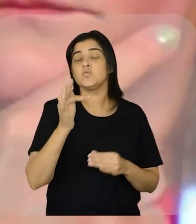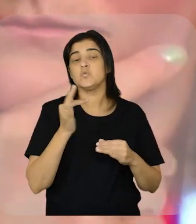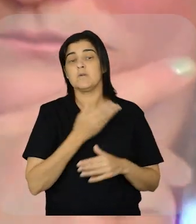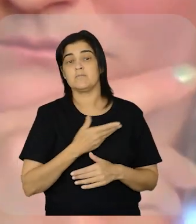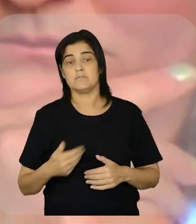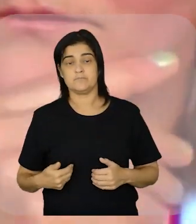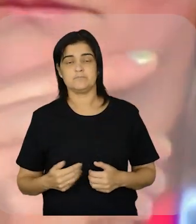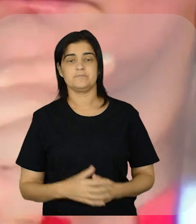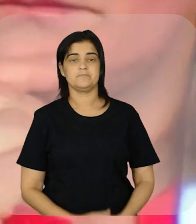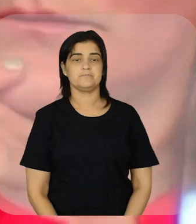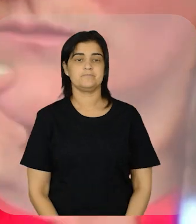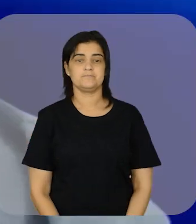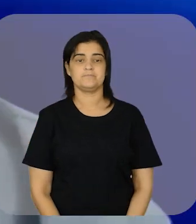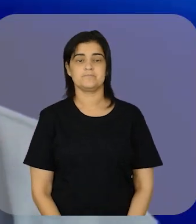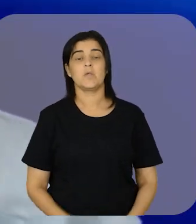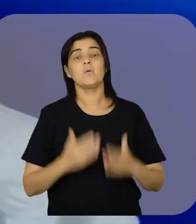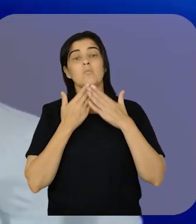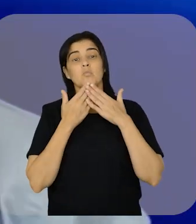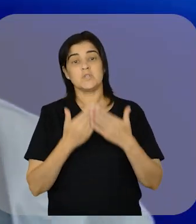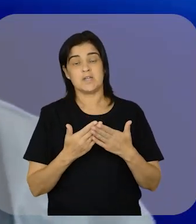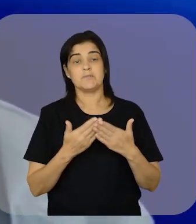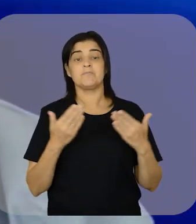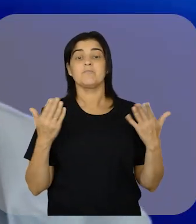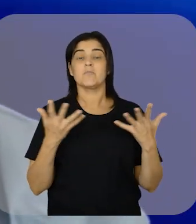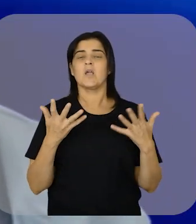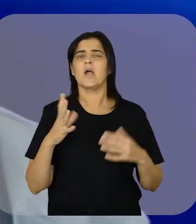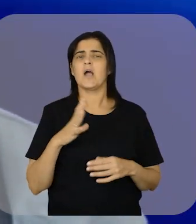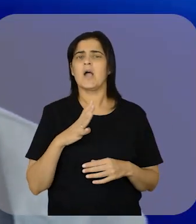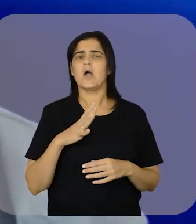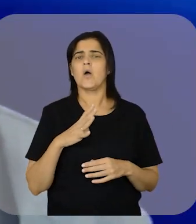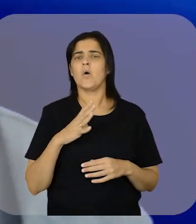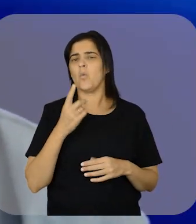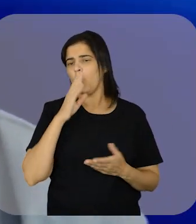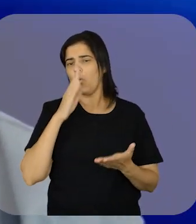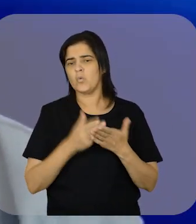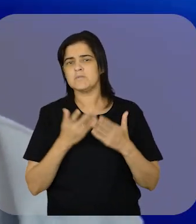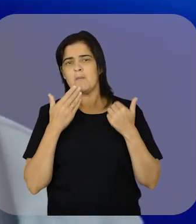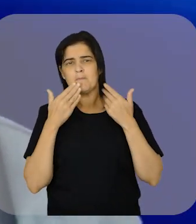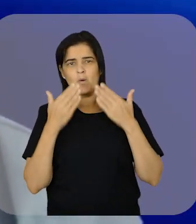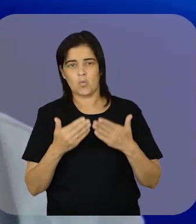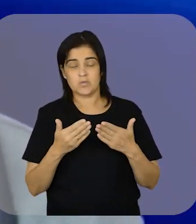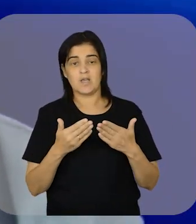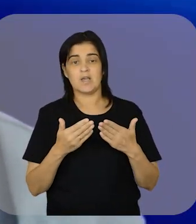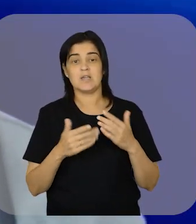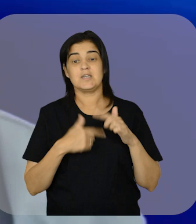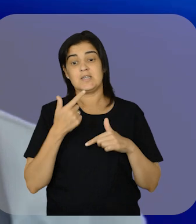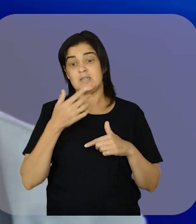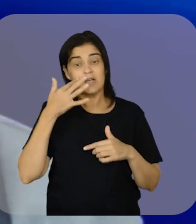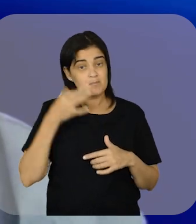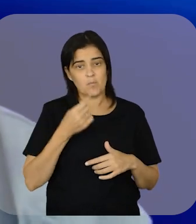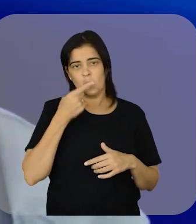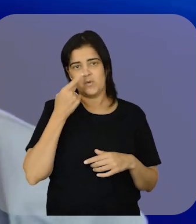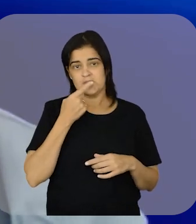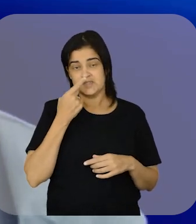educadoras. Muchas gracias. Tenemos un espacio para una última consulta y realmente es muy